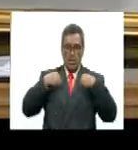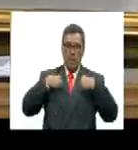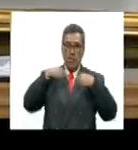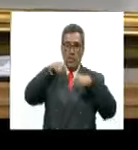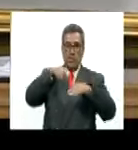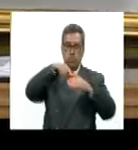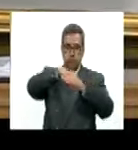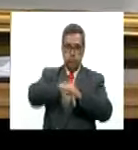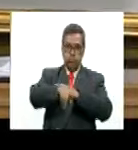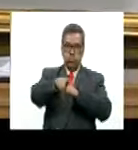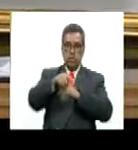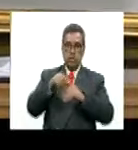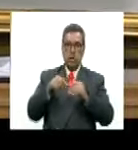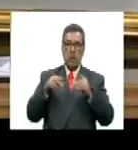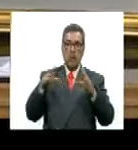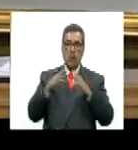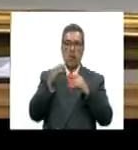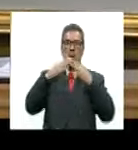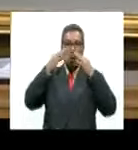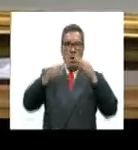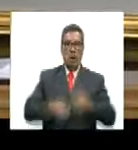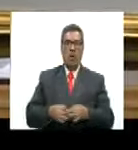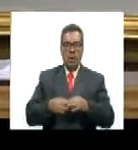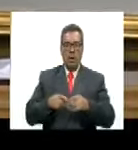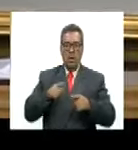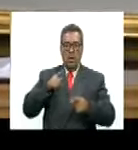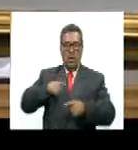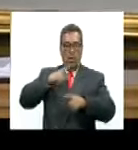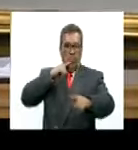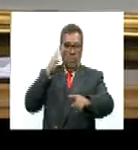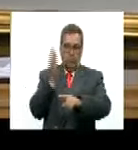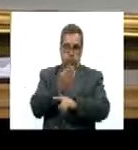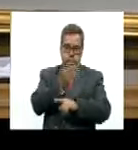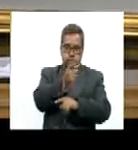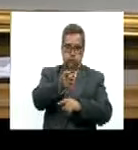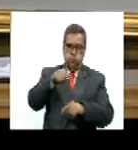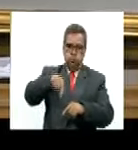monstruo, el monstruo del algoritmo, la verdadera dictadura contra